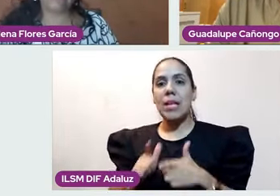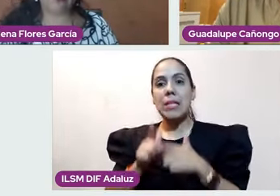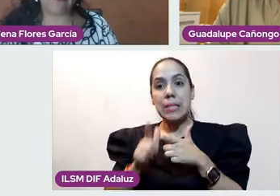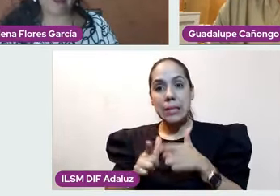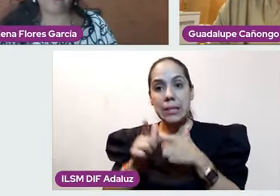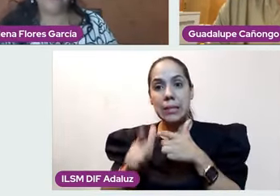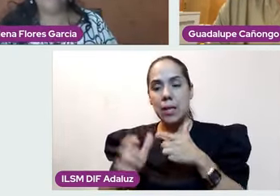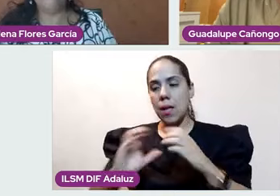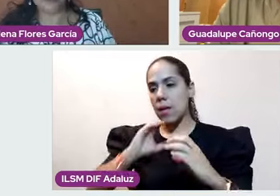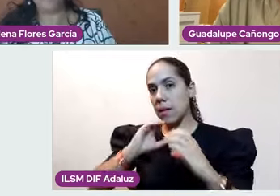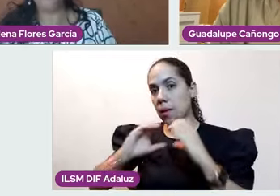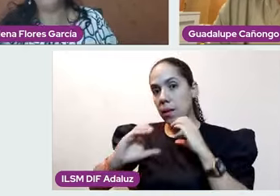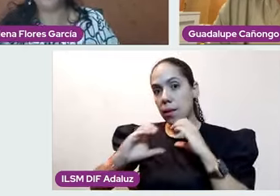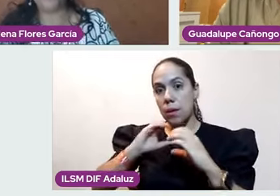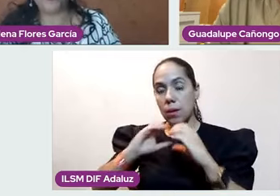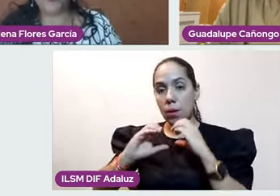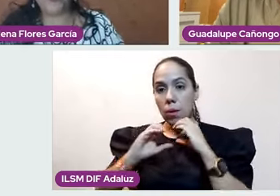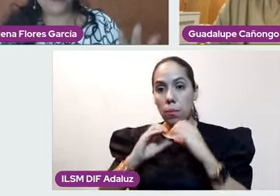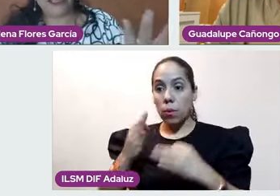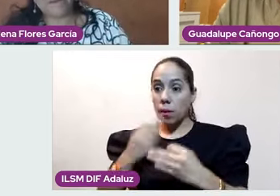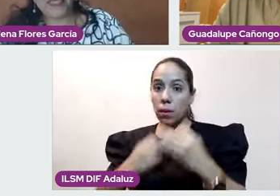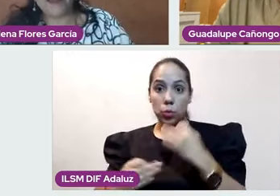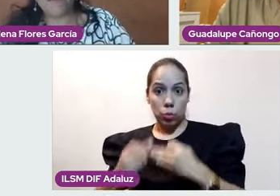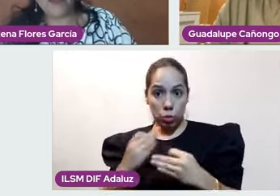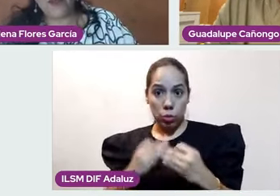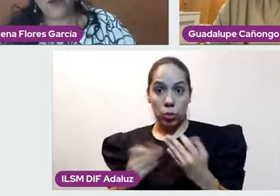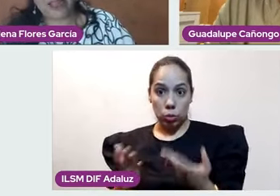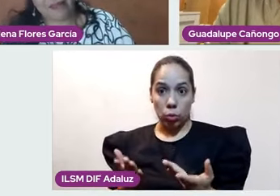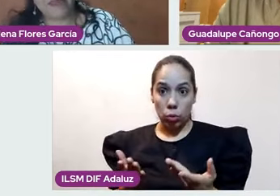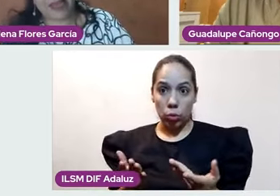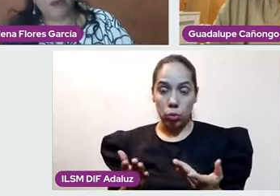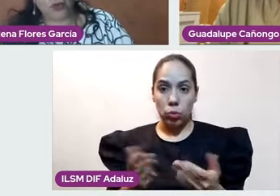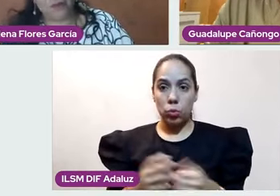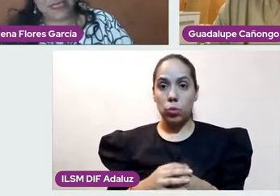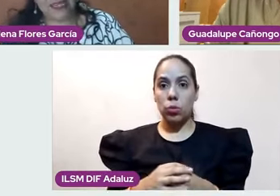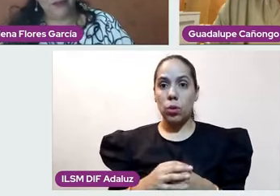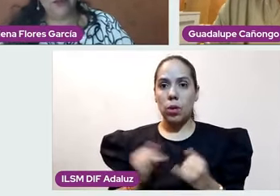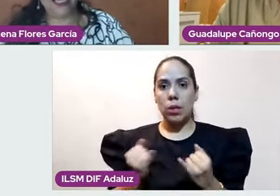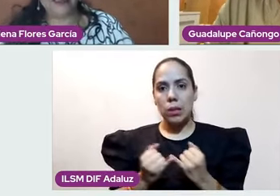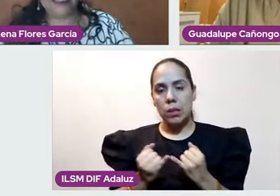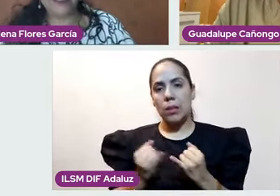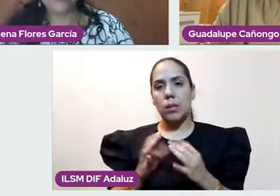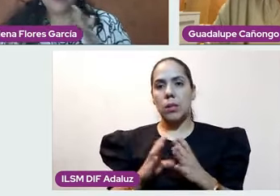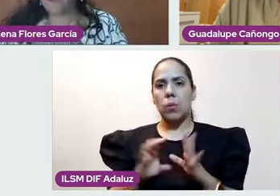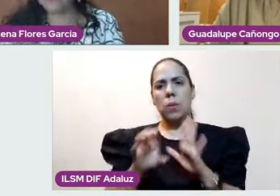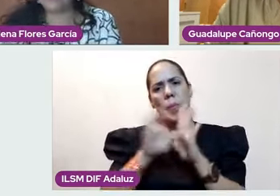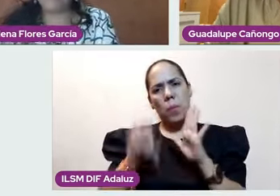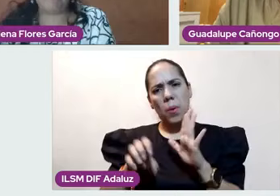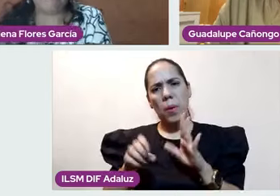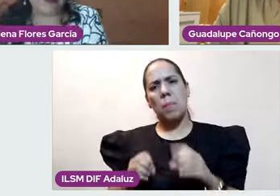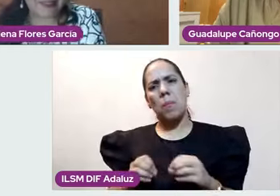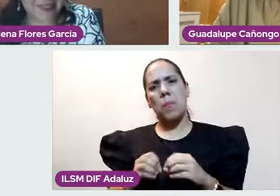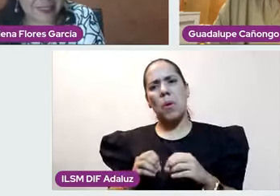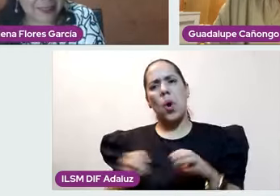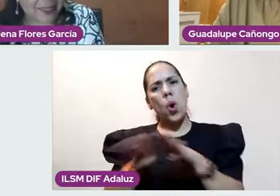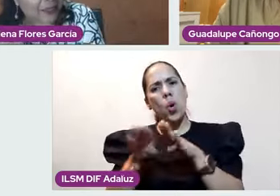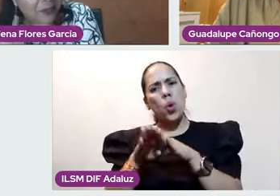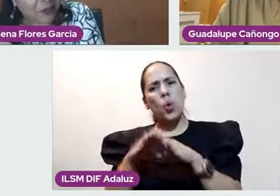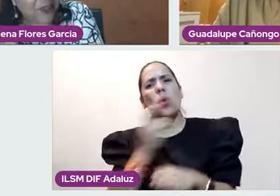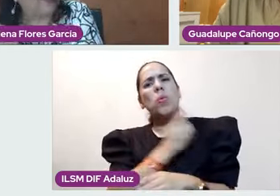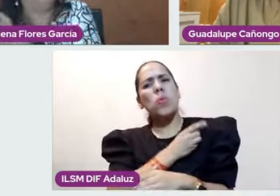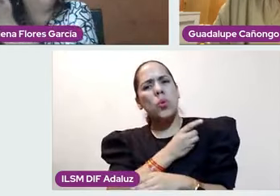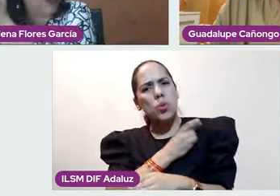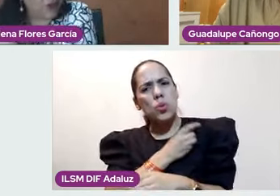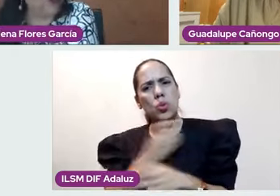informadas e informados. Pero sobre todo también veo el tema de la autonomía, ¿no? Que antes igual y te hablaban para